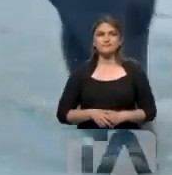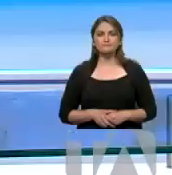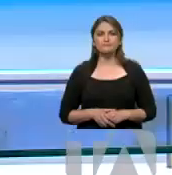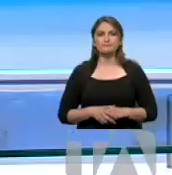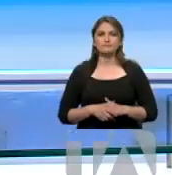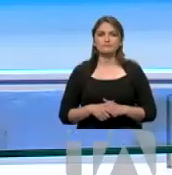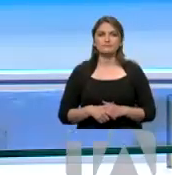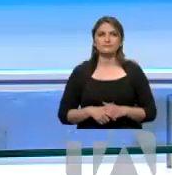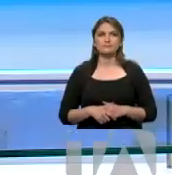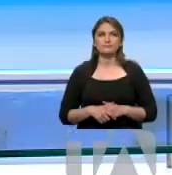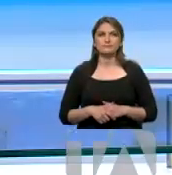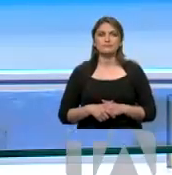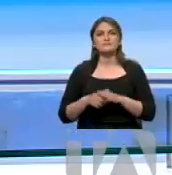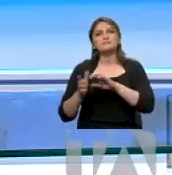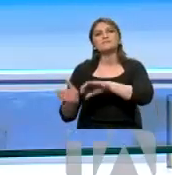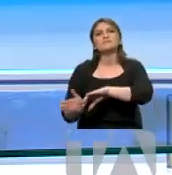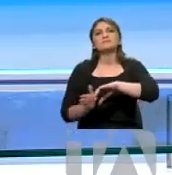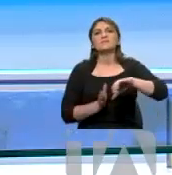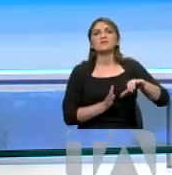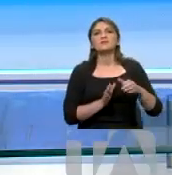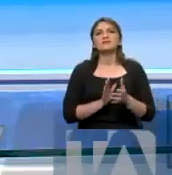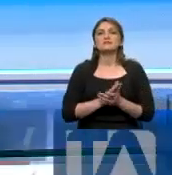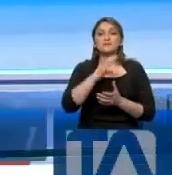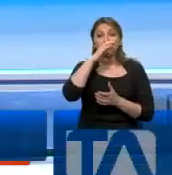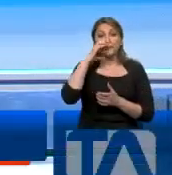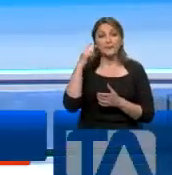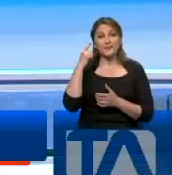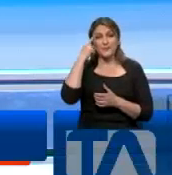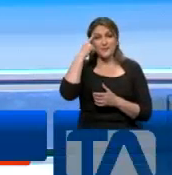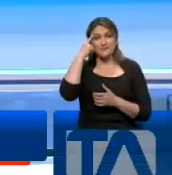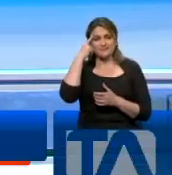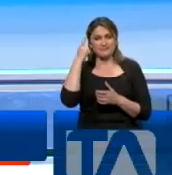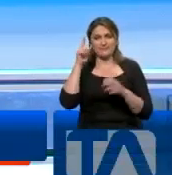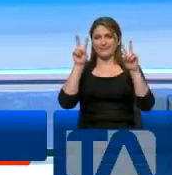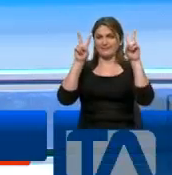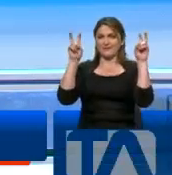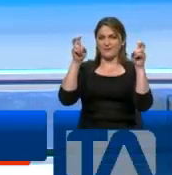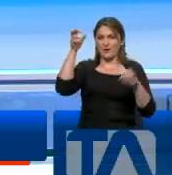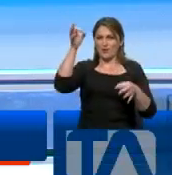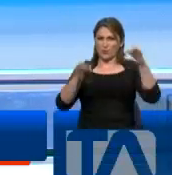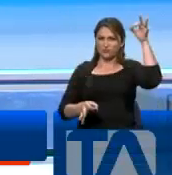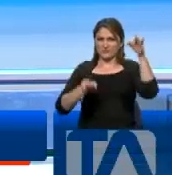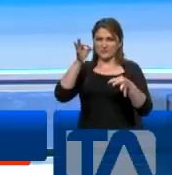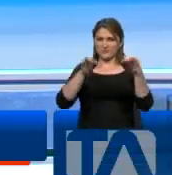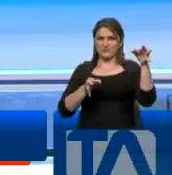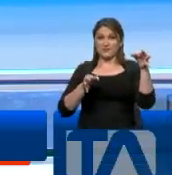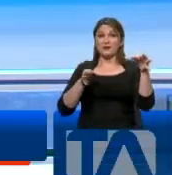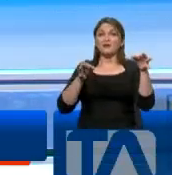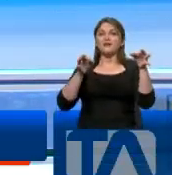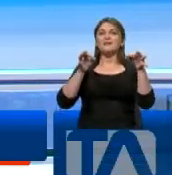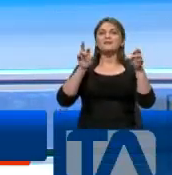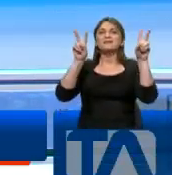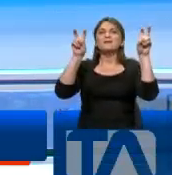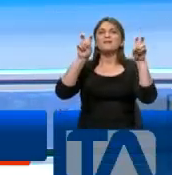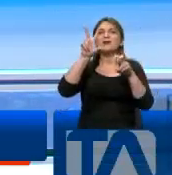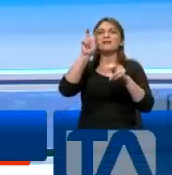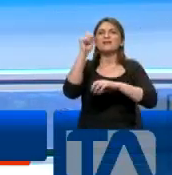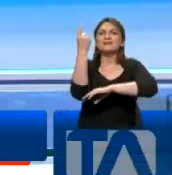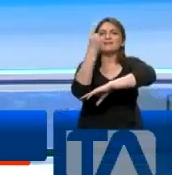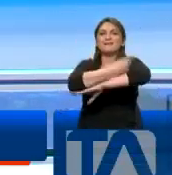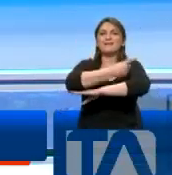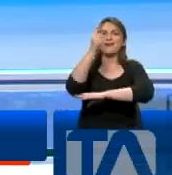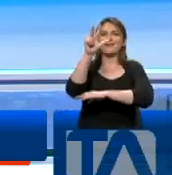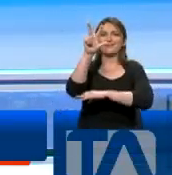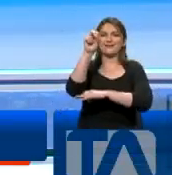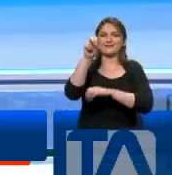horas. A propósito, el interés del expresidente Rafael Correa por los casos judiciales relacionados al 30S quedó evidenciado en